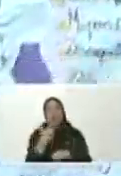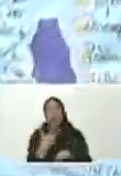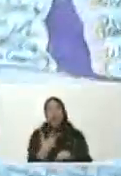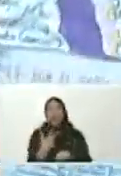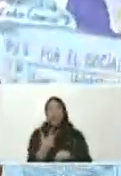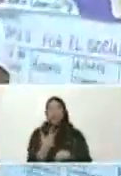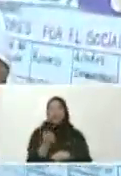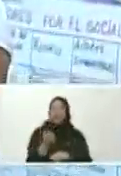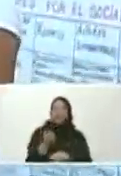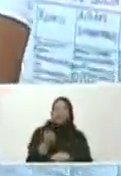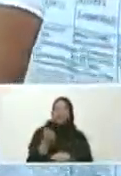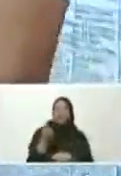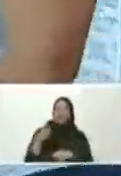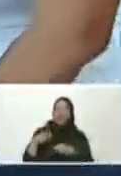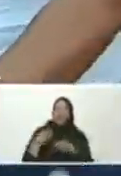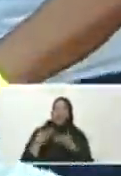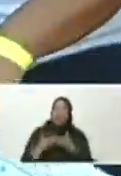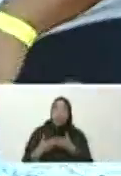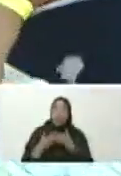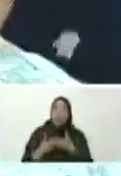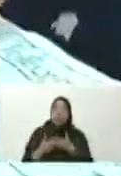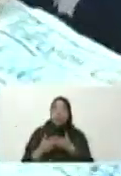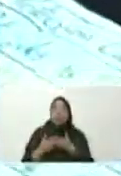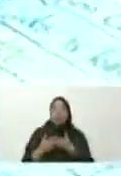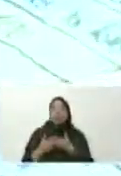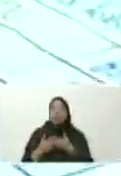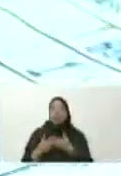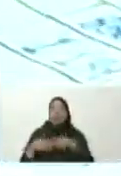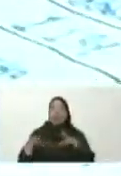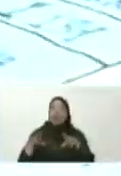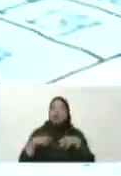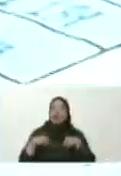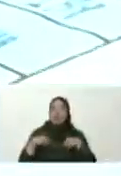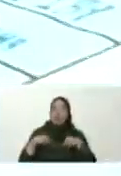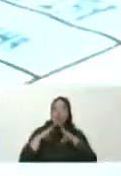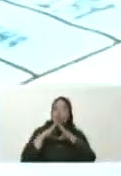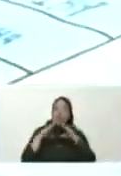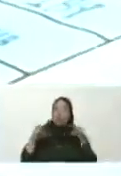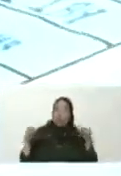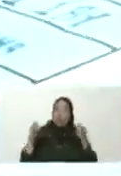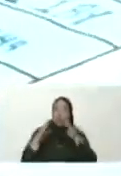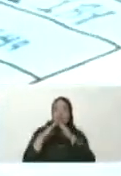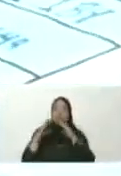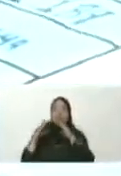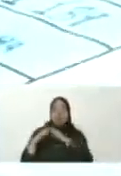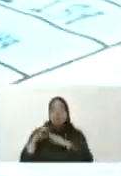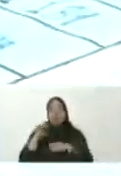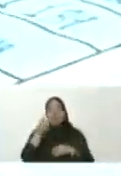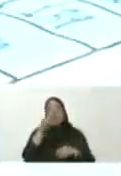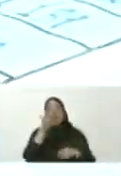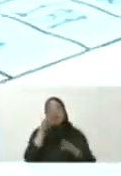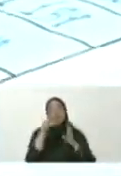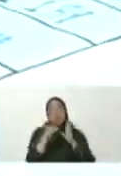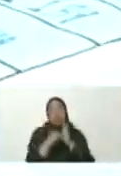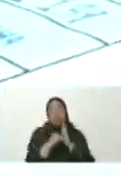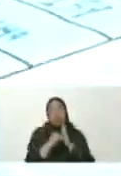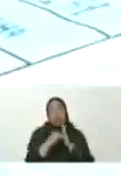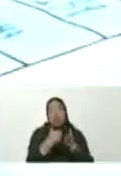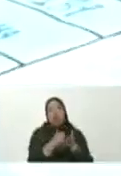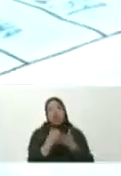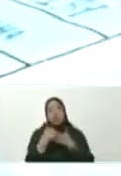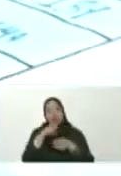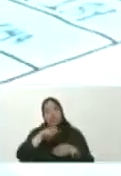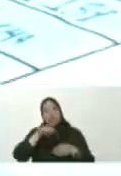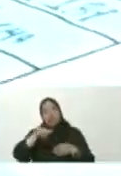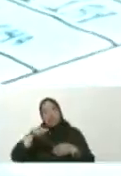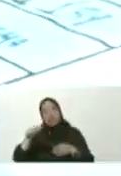¿qué más vamos a ver por aquí? Los hogares de la patria han sido asumidos casi en su totalidad, señor presidente. 14.280 personas beneficiándose a través del